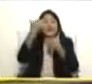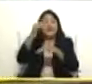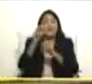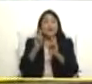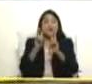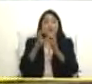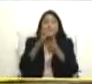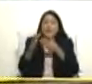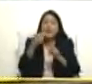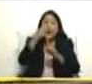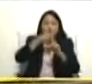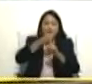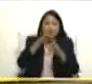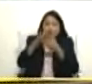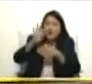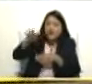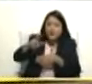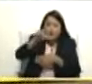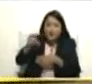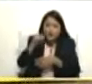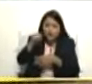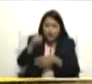lucha por nuestra Guayana Esequiba.